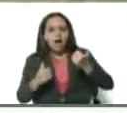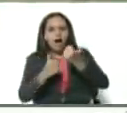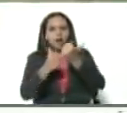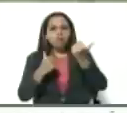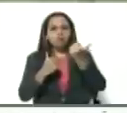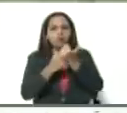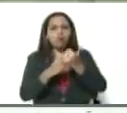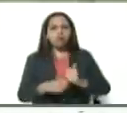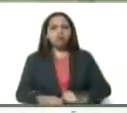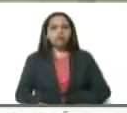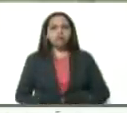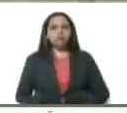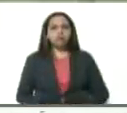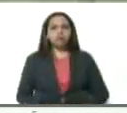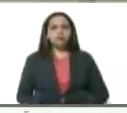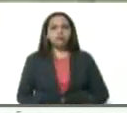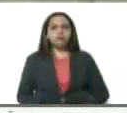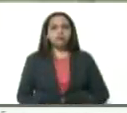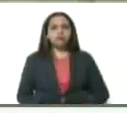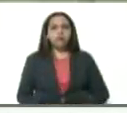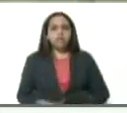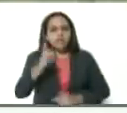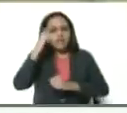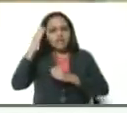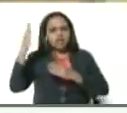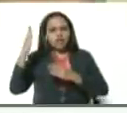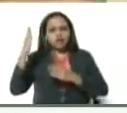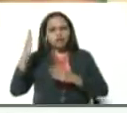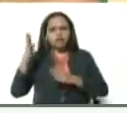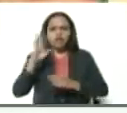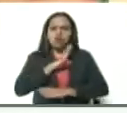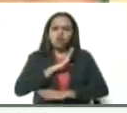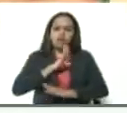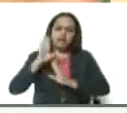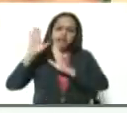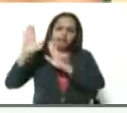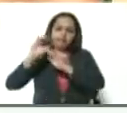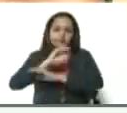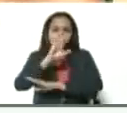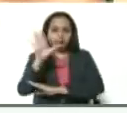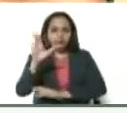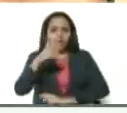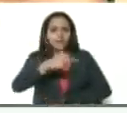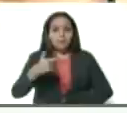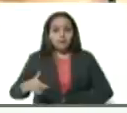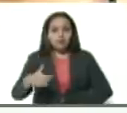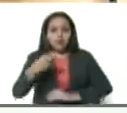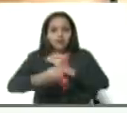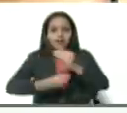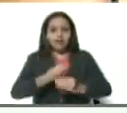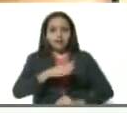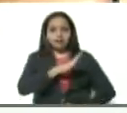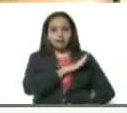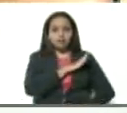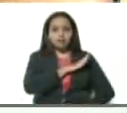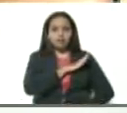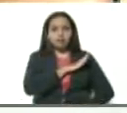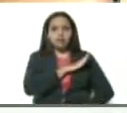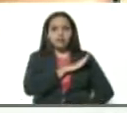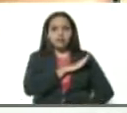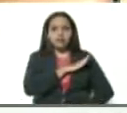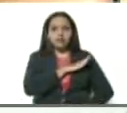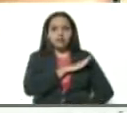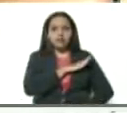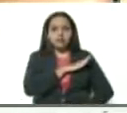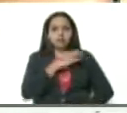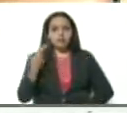apoyo, y que Dios lo tenga en su gloria. La gente que cumple su papel en este